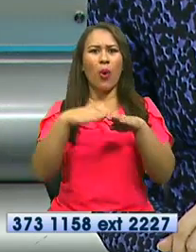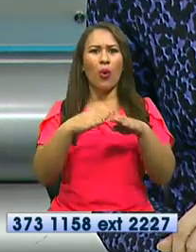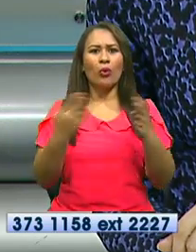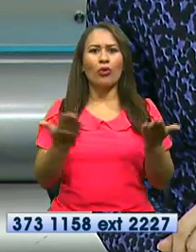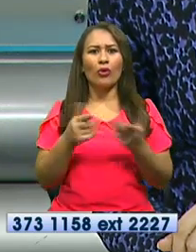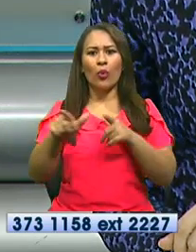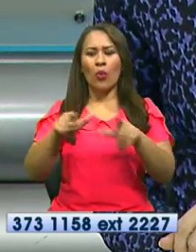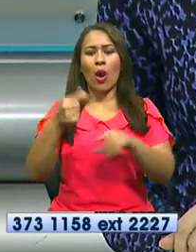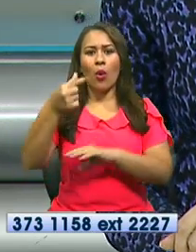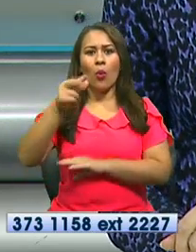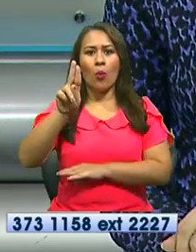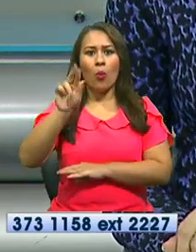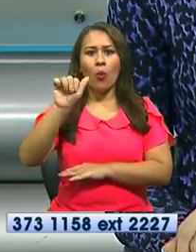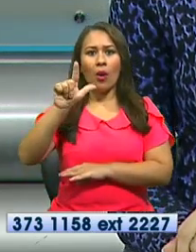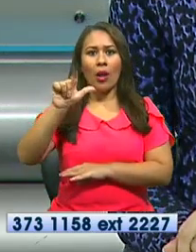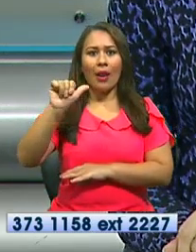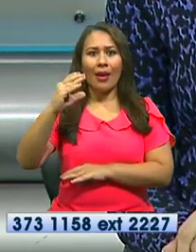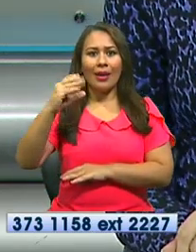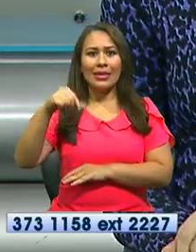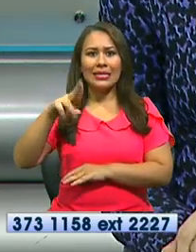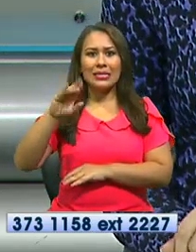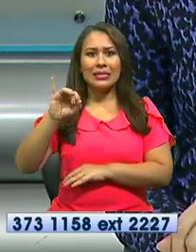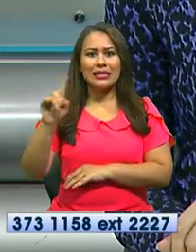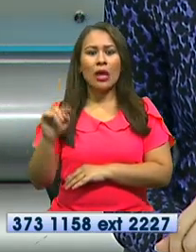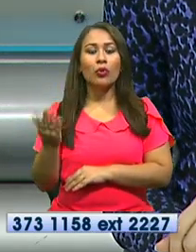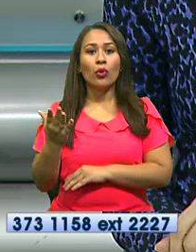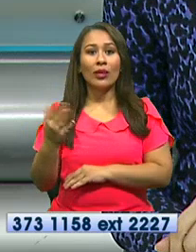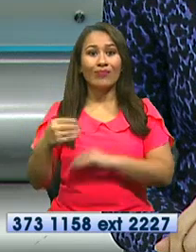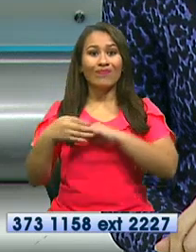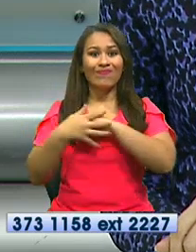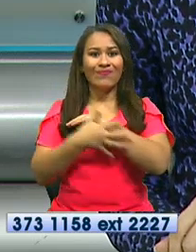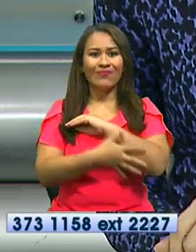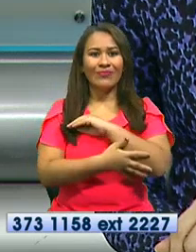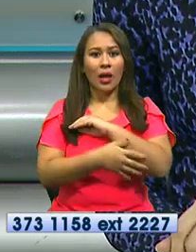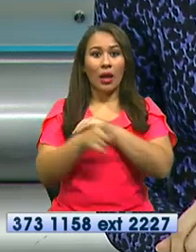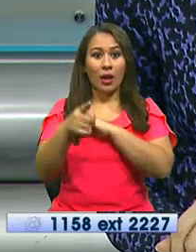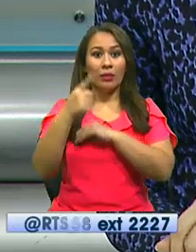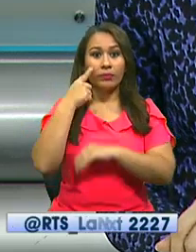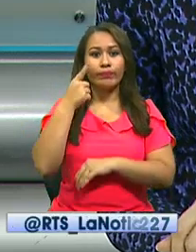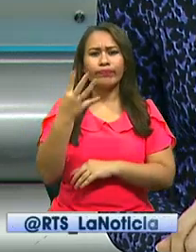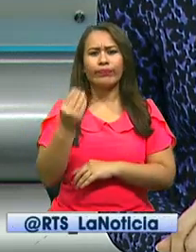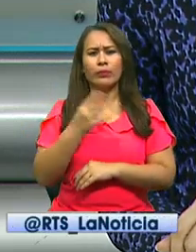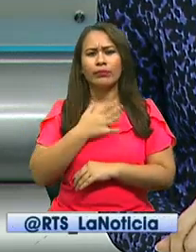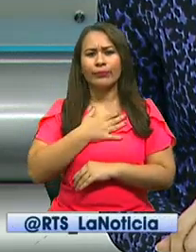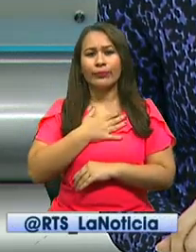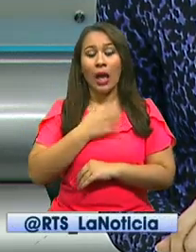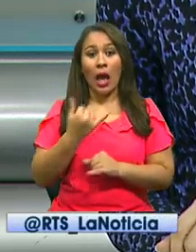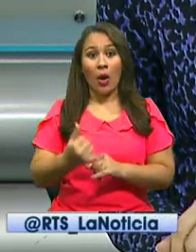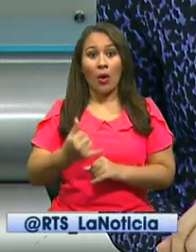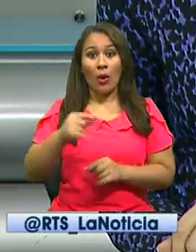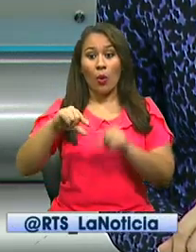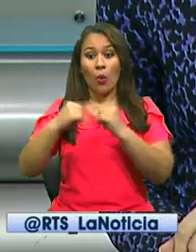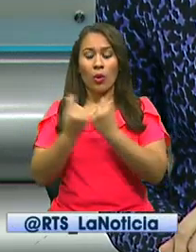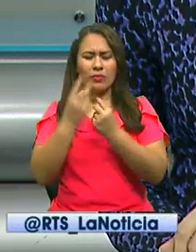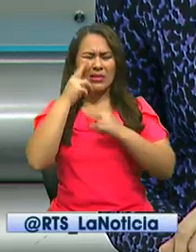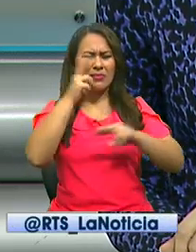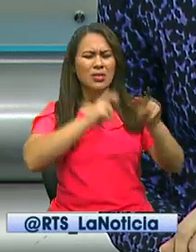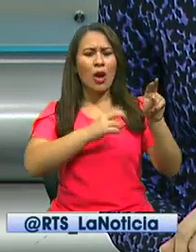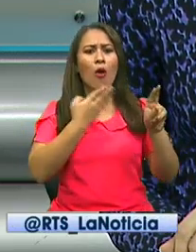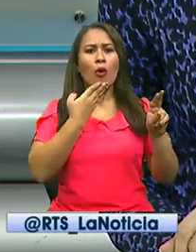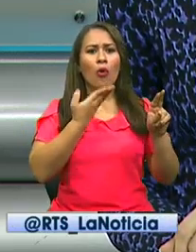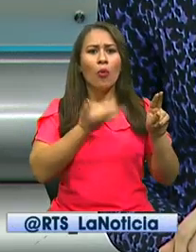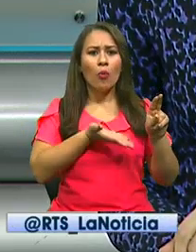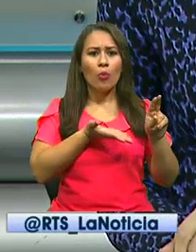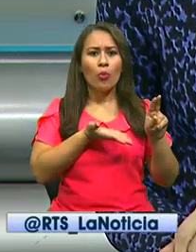cantón Gualaquiza en la provincia de Morona, Santiago. Una junta investigadora de accidentes determinará las causas del siniestro.